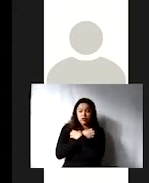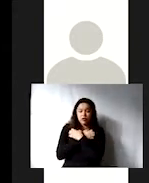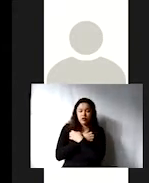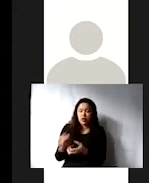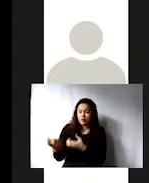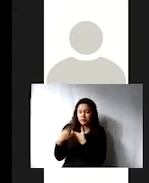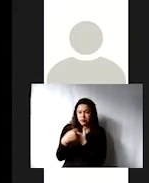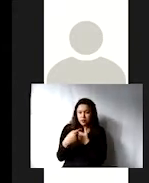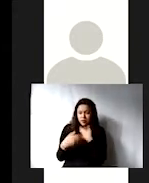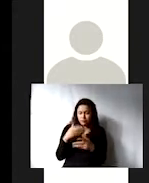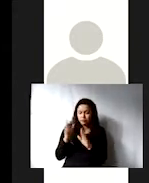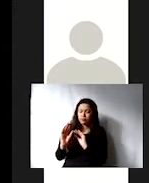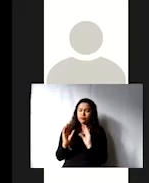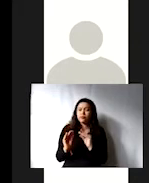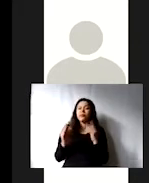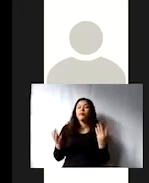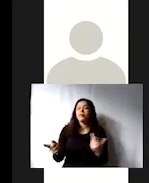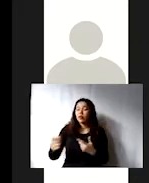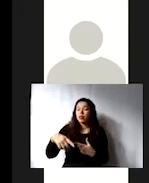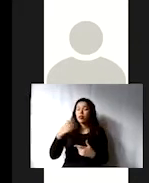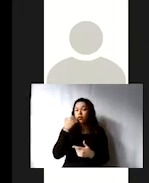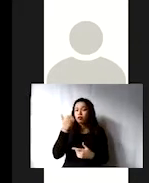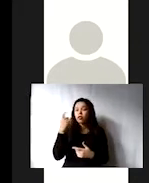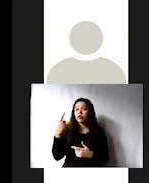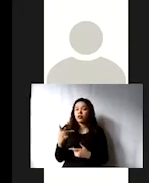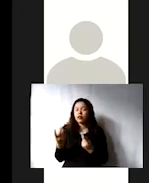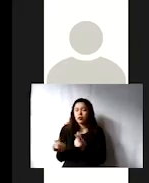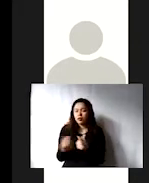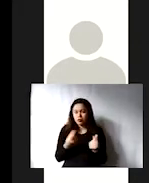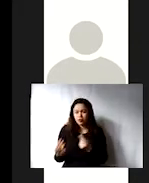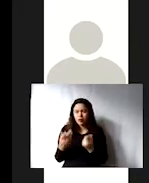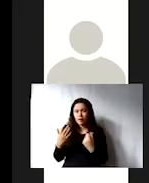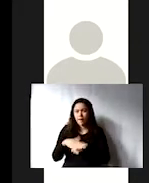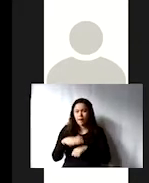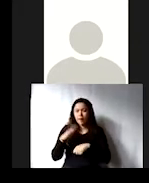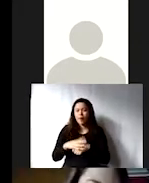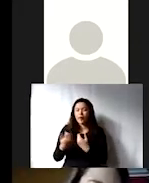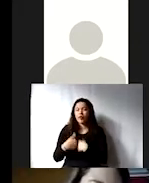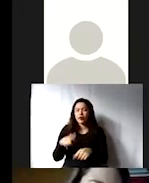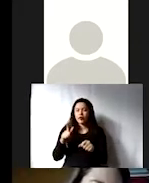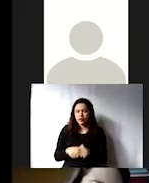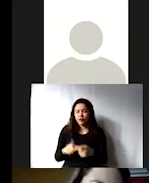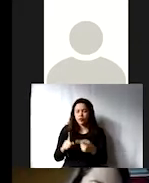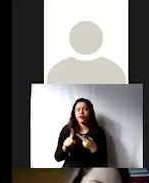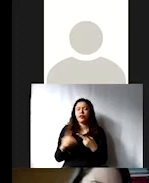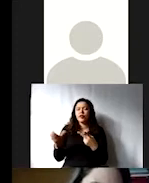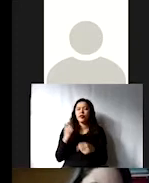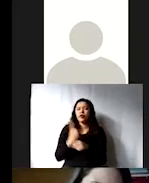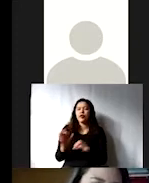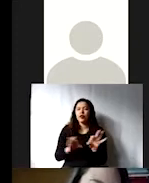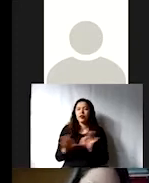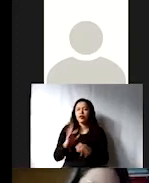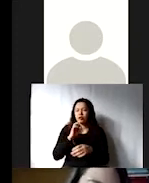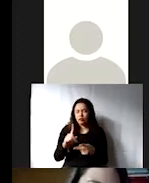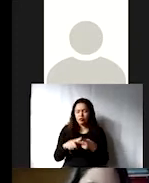con nosotros, los alumnos lograron desarrollar, movilizar un poco, tener movilidad social, mejores oportunidades